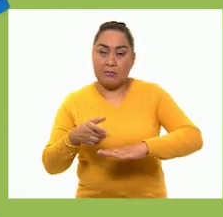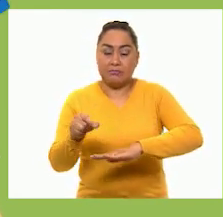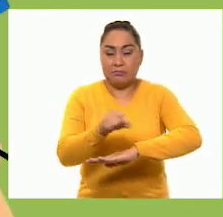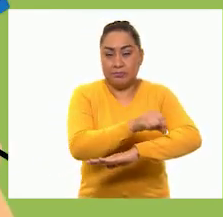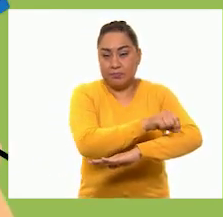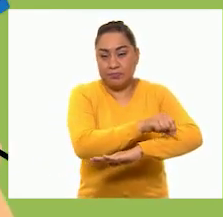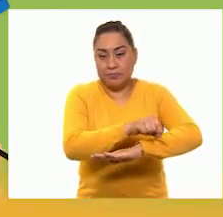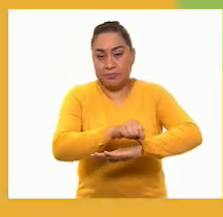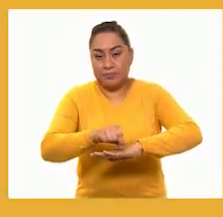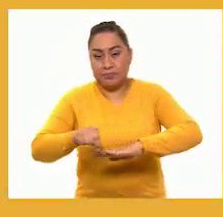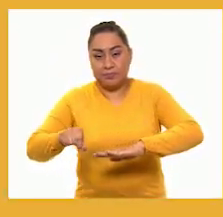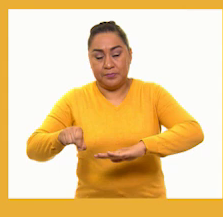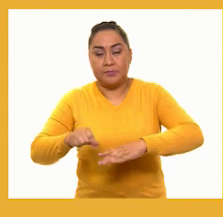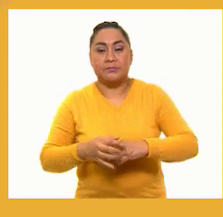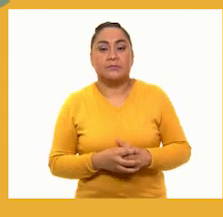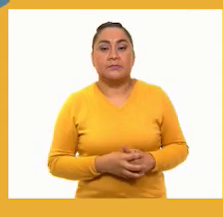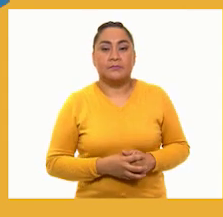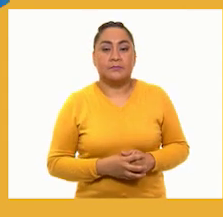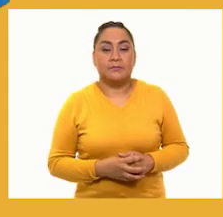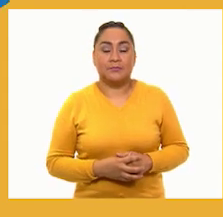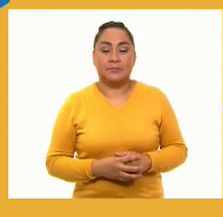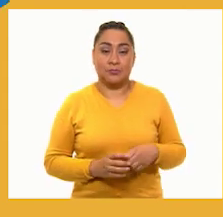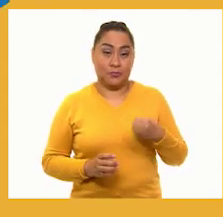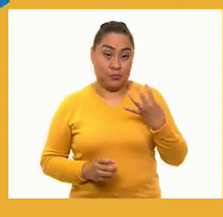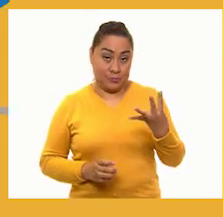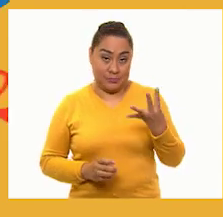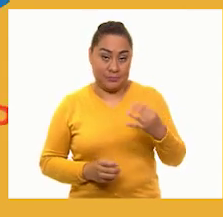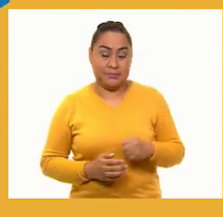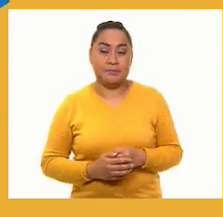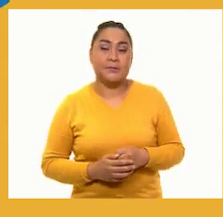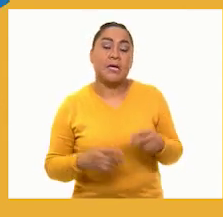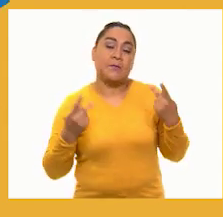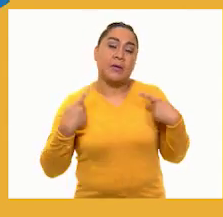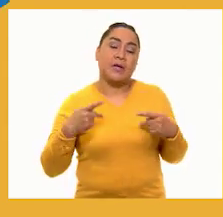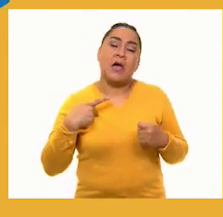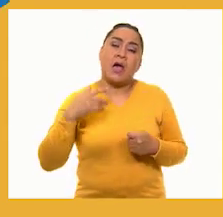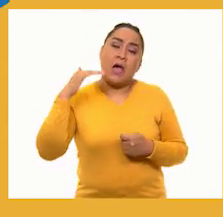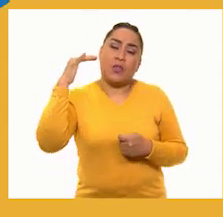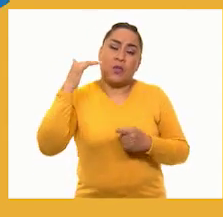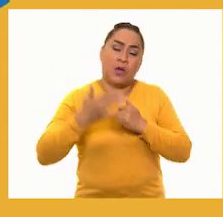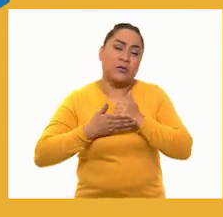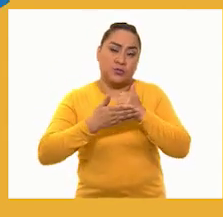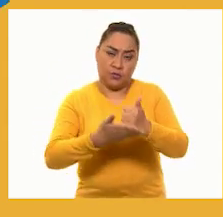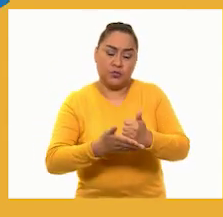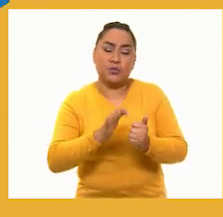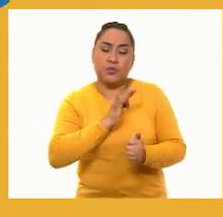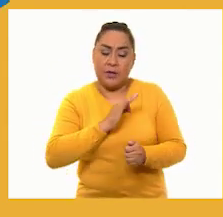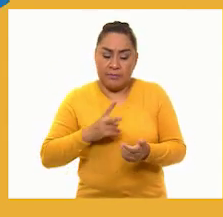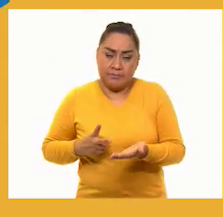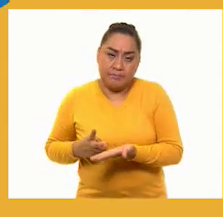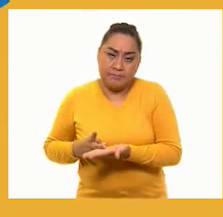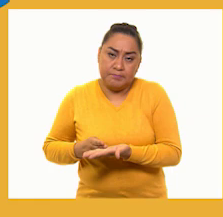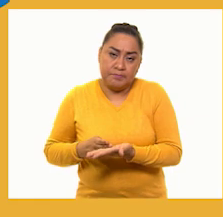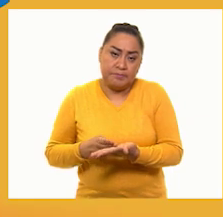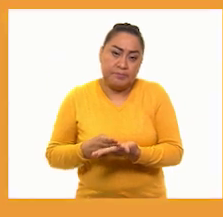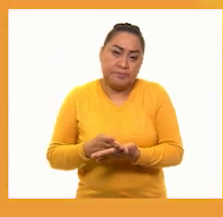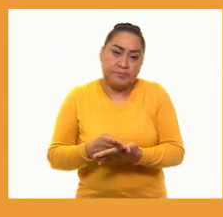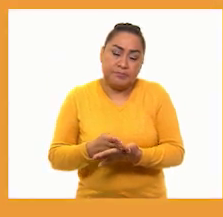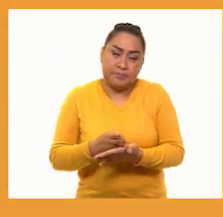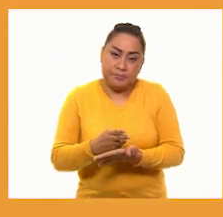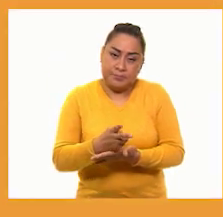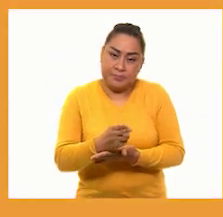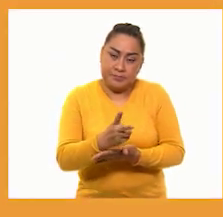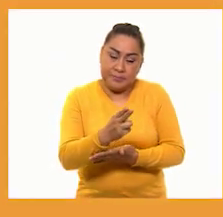horizontal entre los dos puntos. 4. Con ayuda de un adulto, corta sobre la línea horizontal que